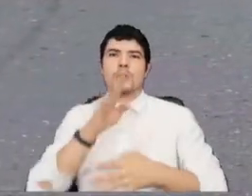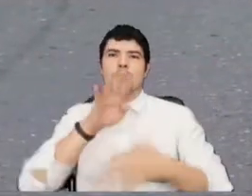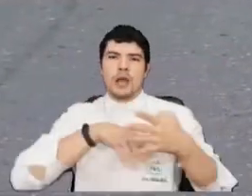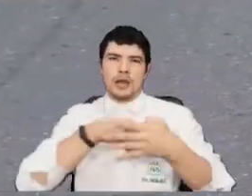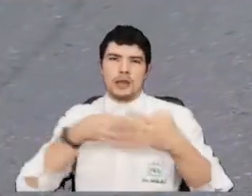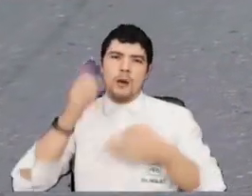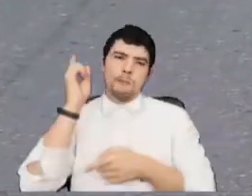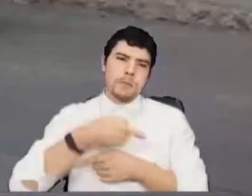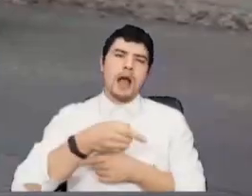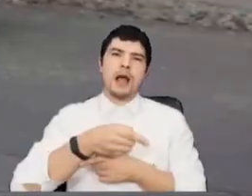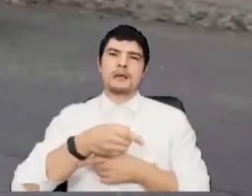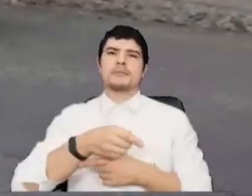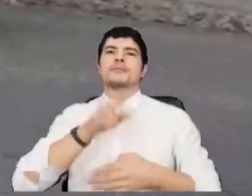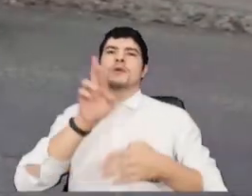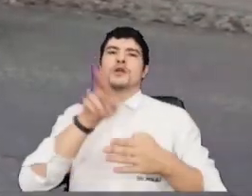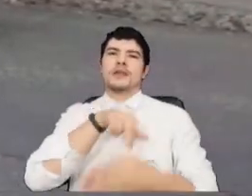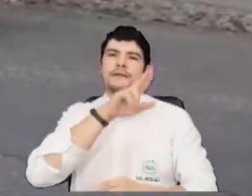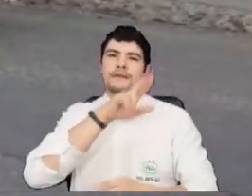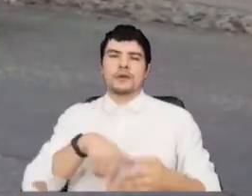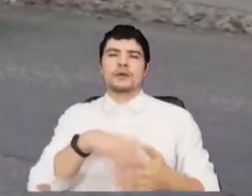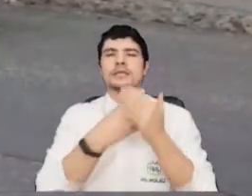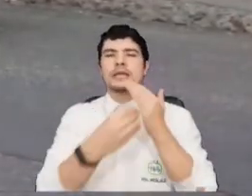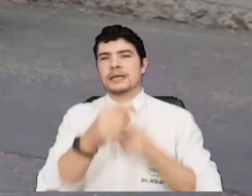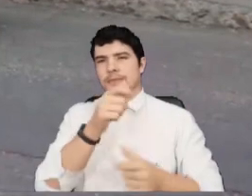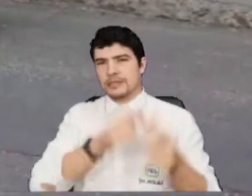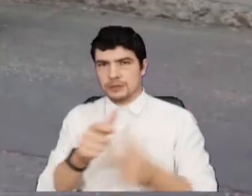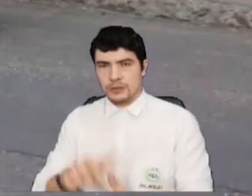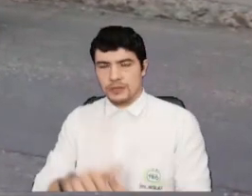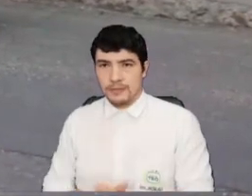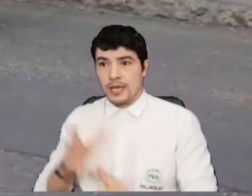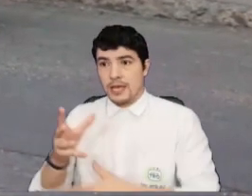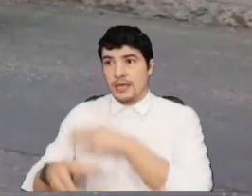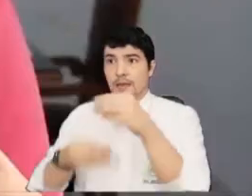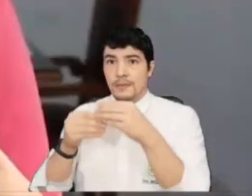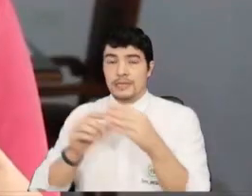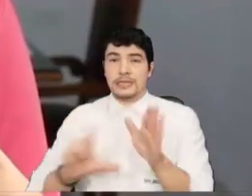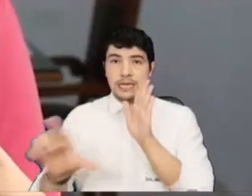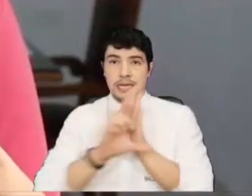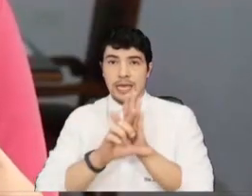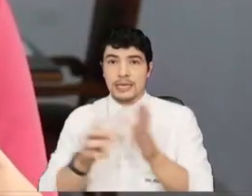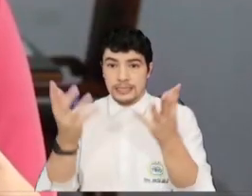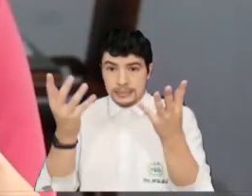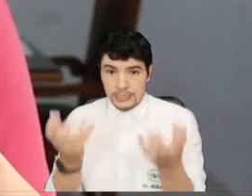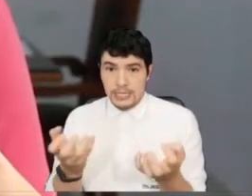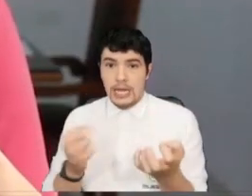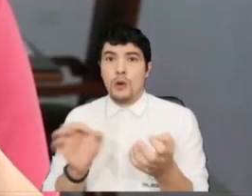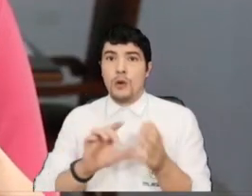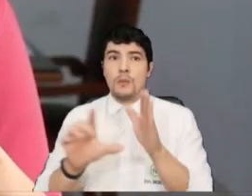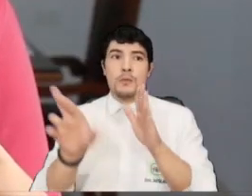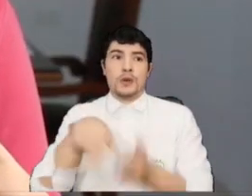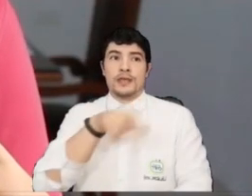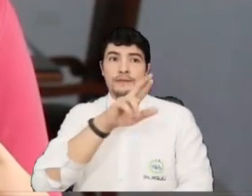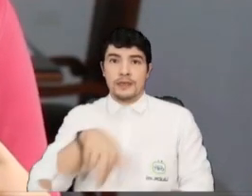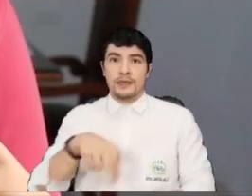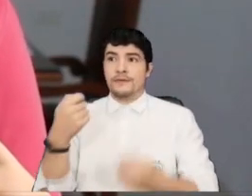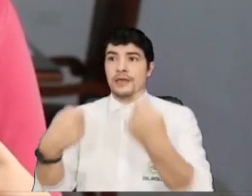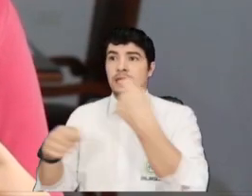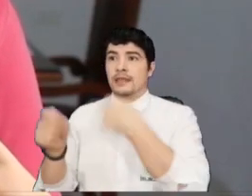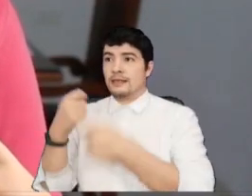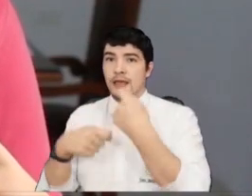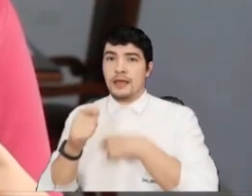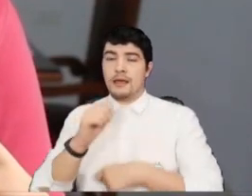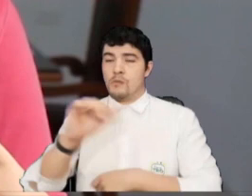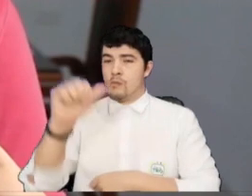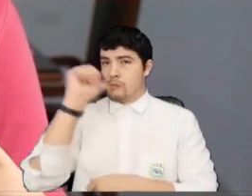con puente festivo. Asimismo, informaron que no habrá ley seca en el municipio. Y el toque de queda iniciará el sábado a las 4